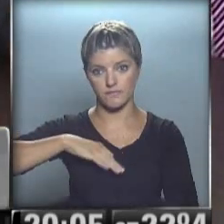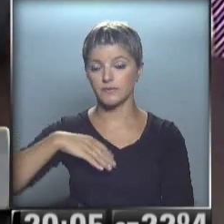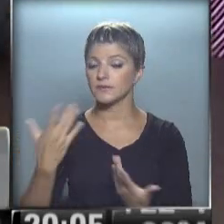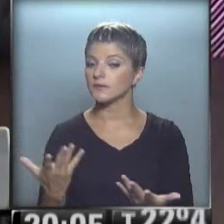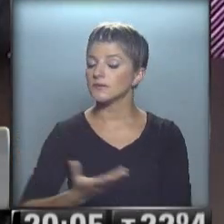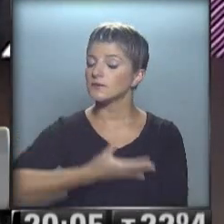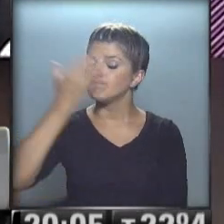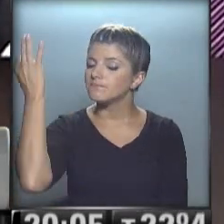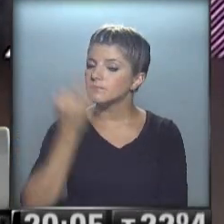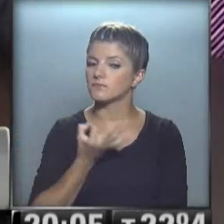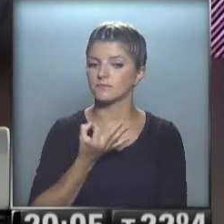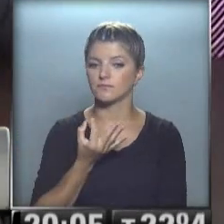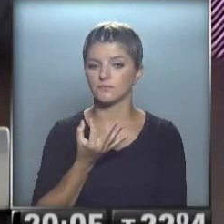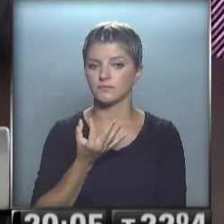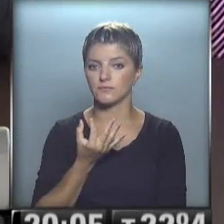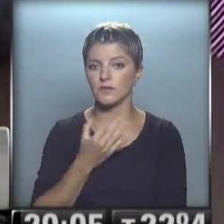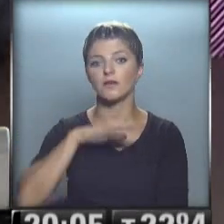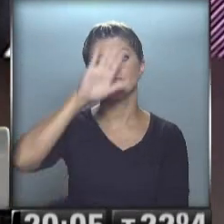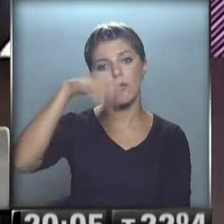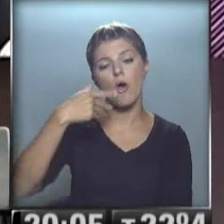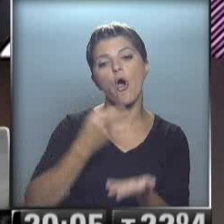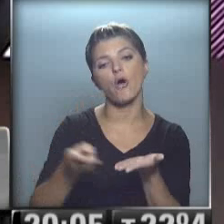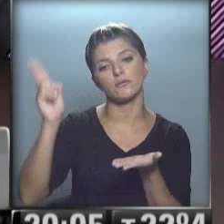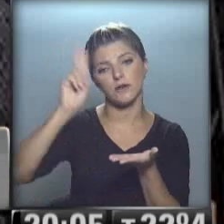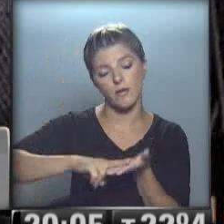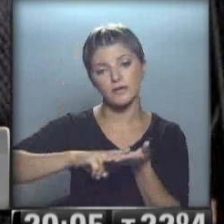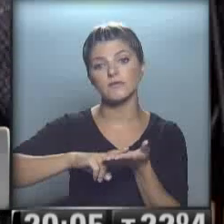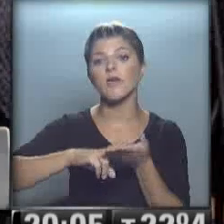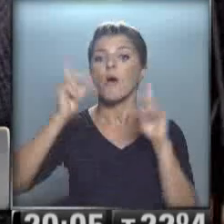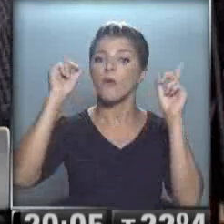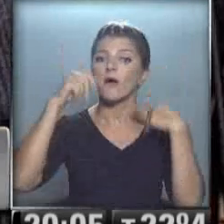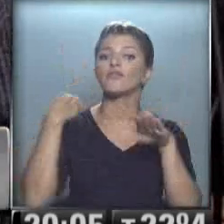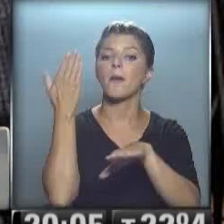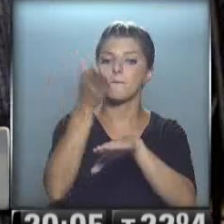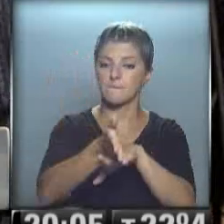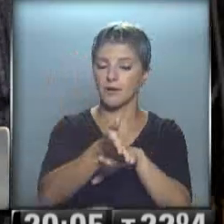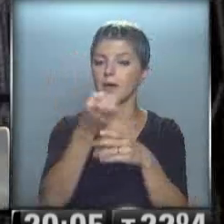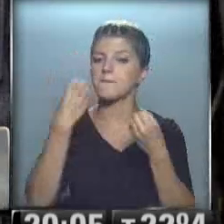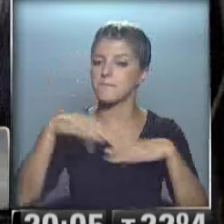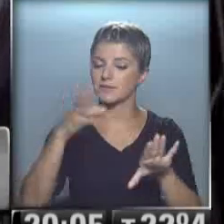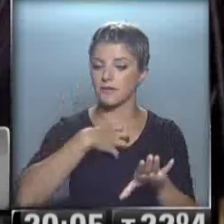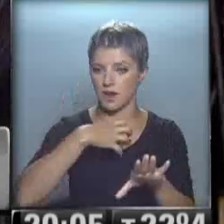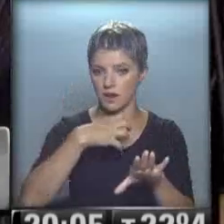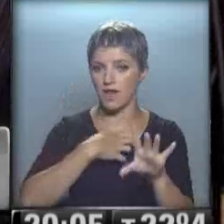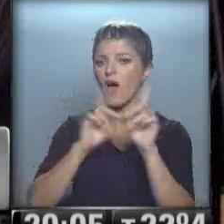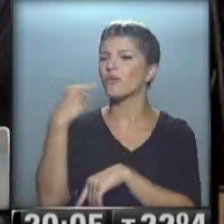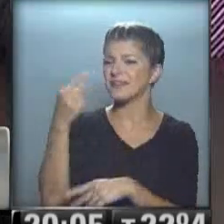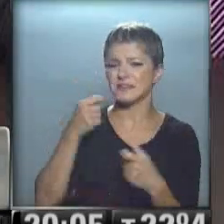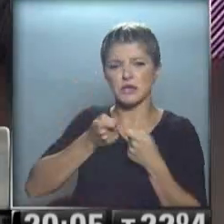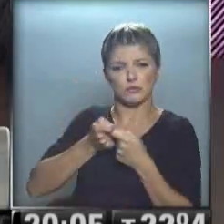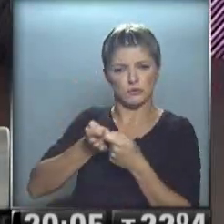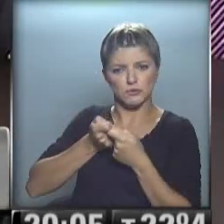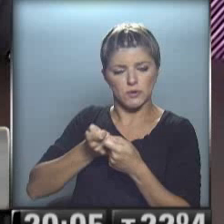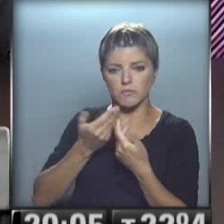realmente llamamos nuevamente a los maestros a las aulas. Y muchos han dicho que se sintieron presionados,